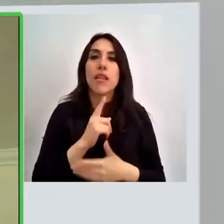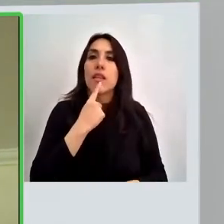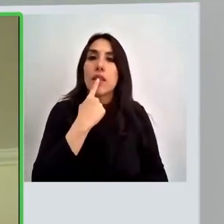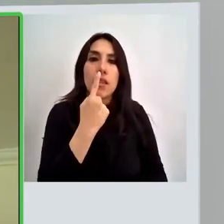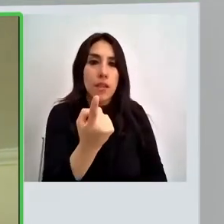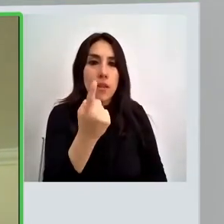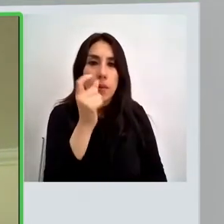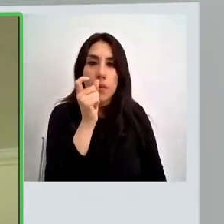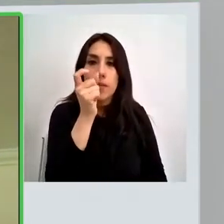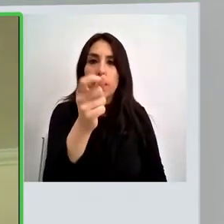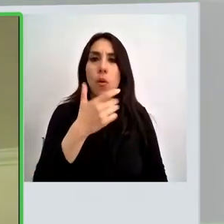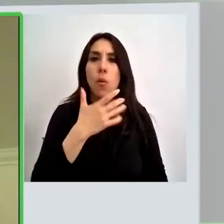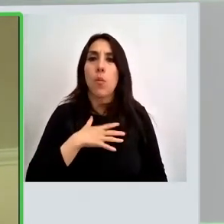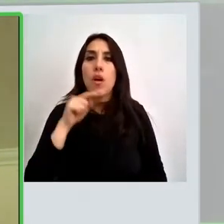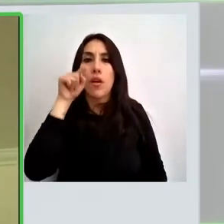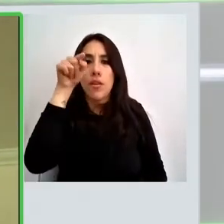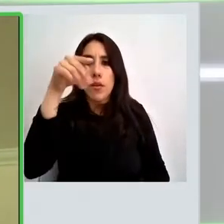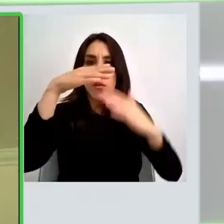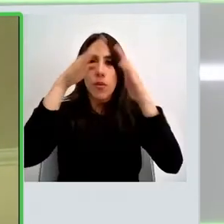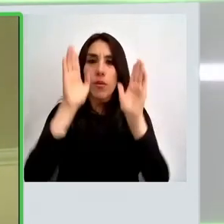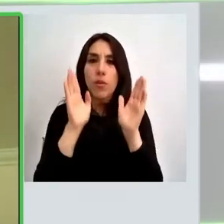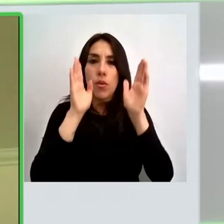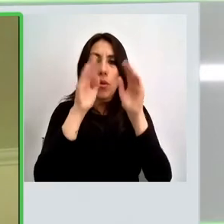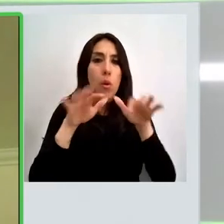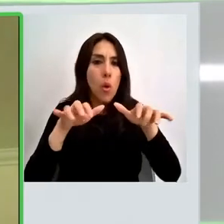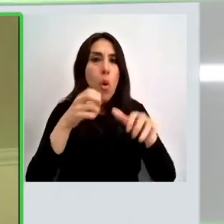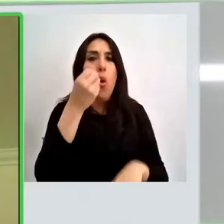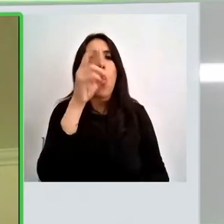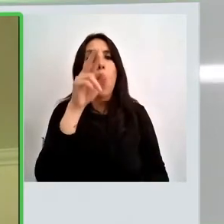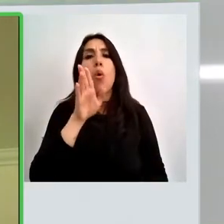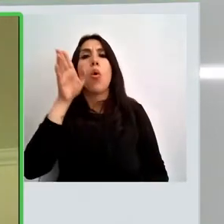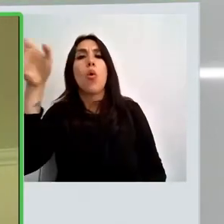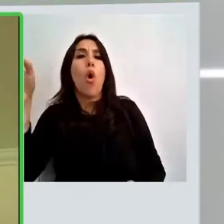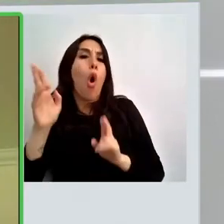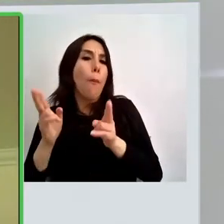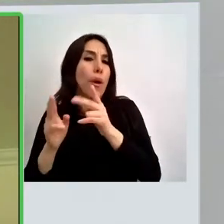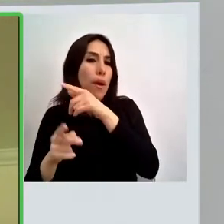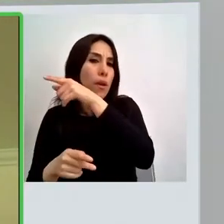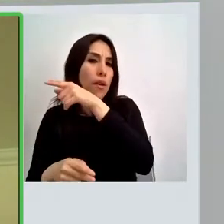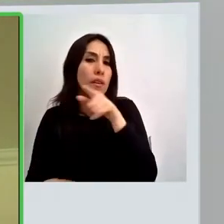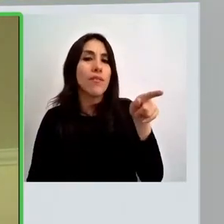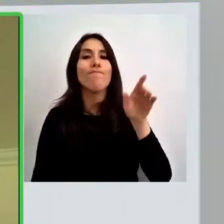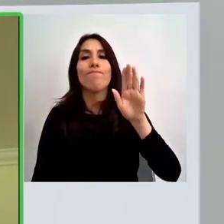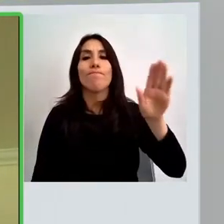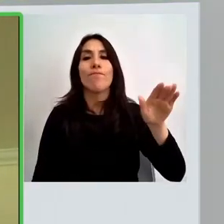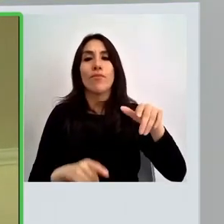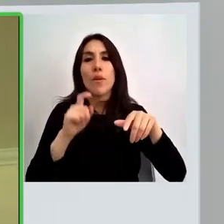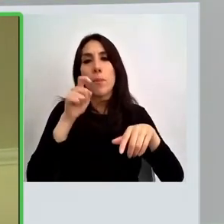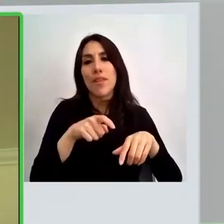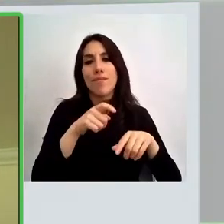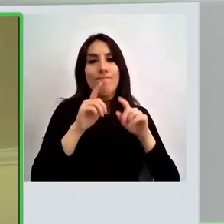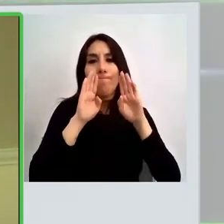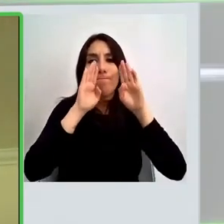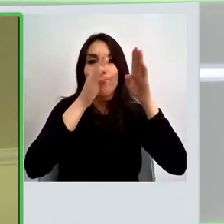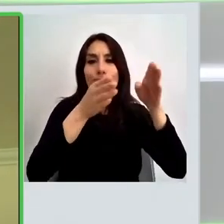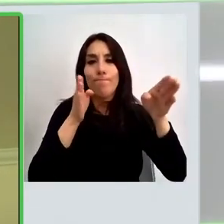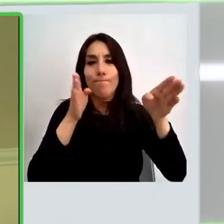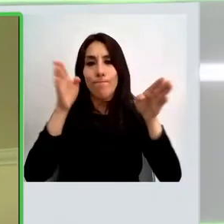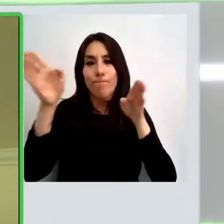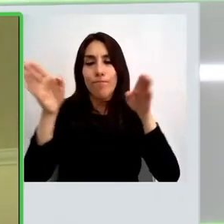en la empresa o de manera remota desde el hogar o desde cualquier otro caso voy a terminar